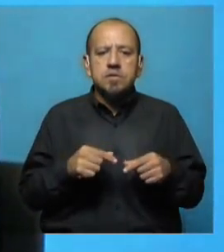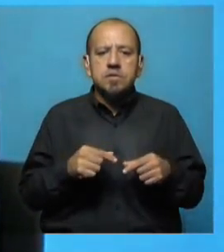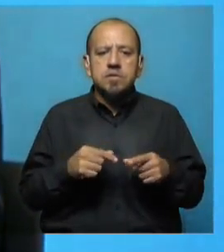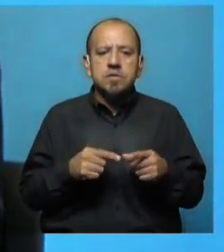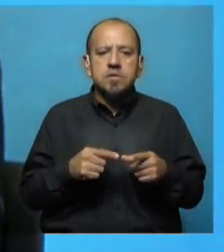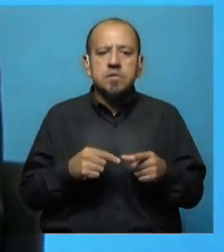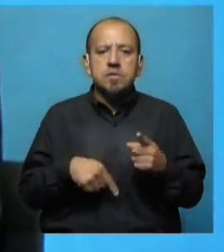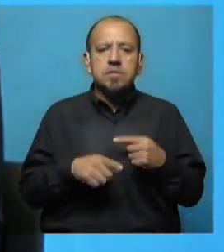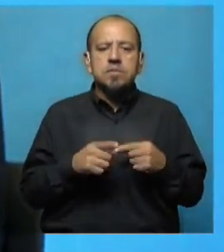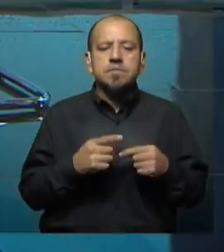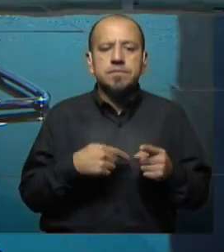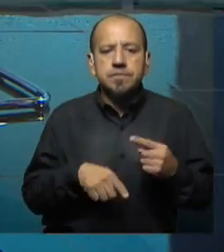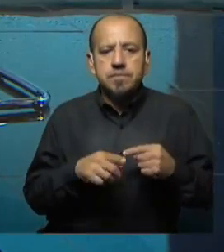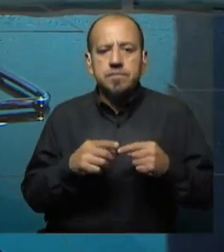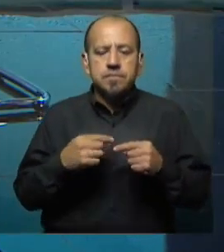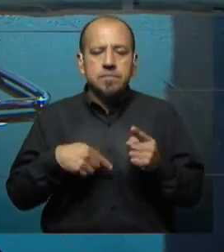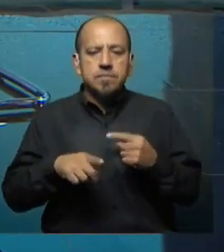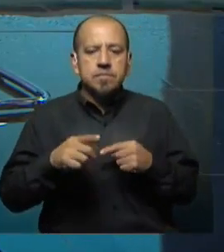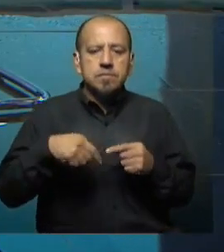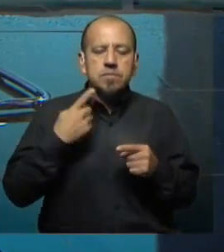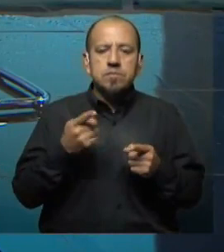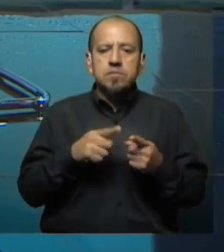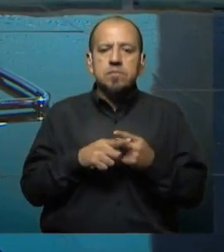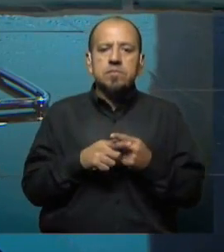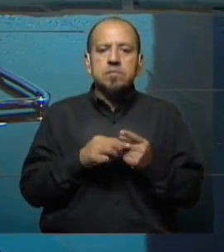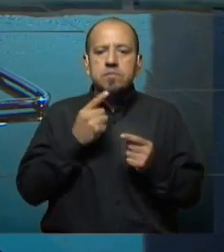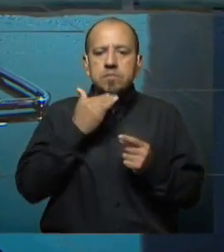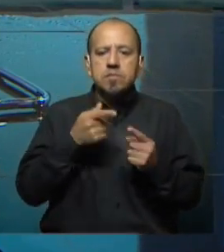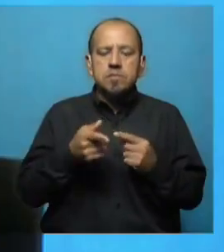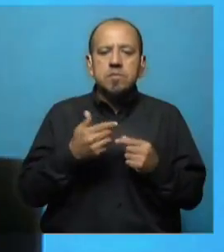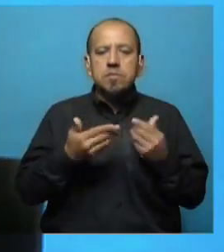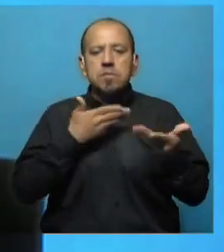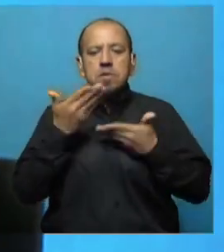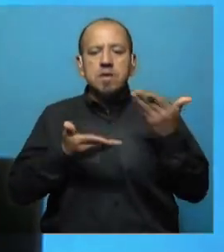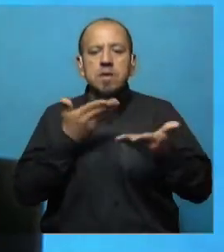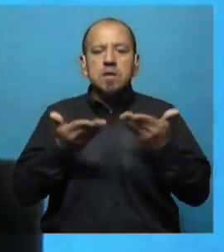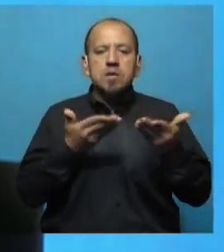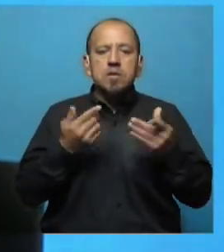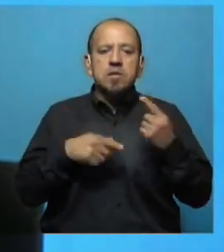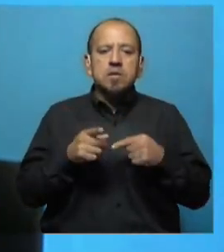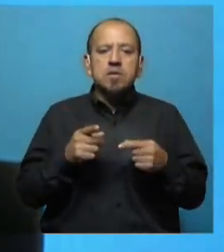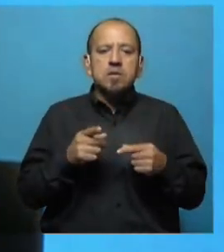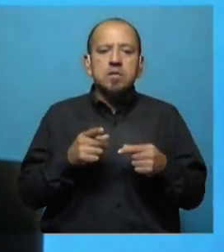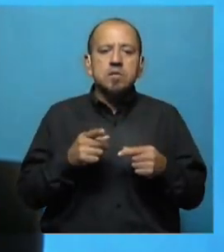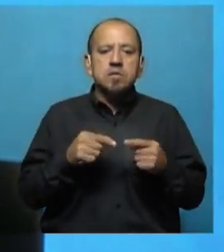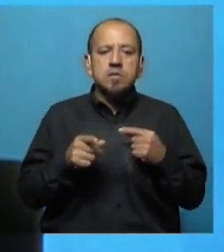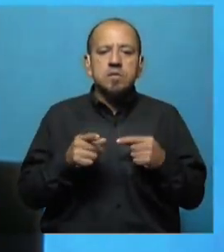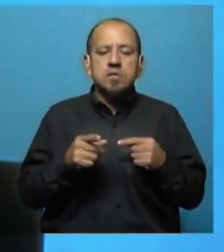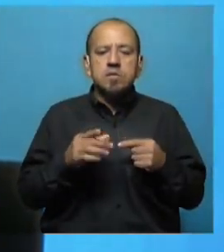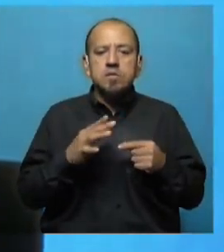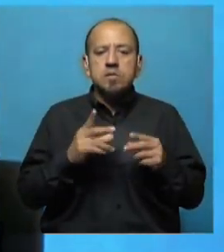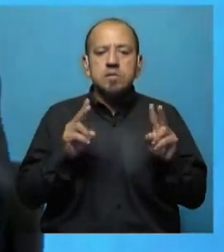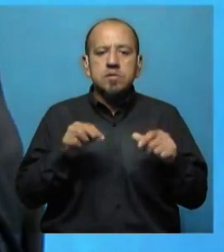de las redes sociales la inmediatez de otros medios por ejemplo el carnaval le viene afectando mucho de alguna forma sostener